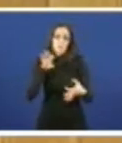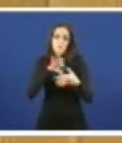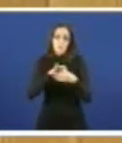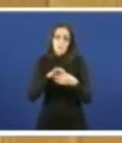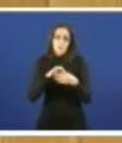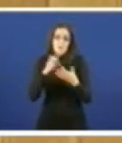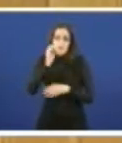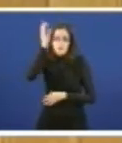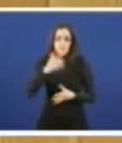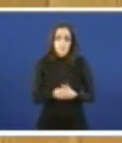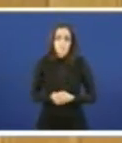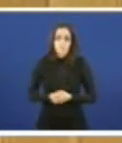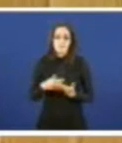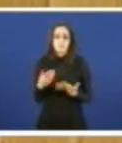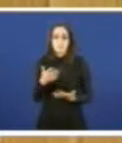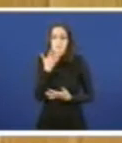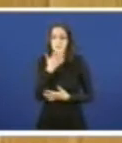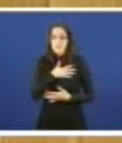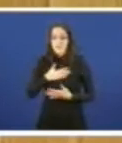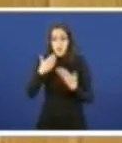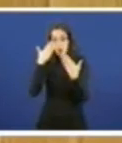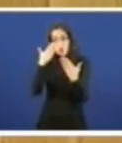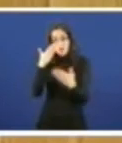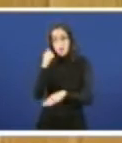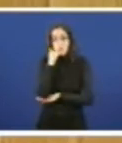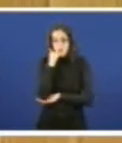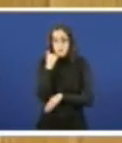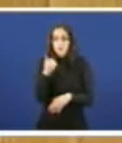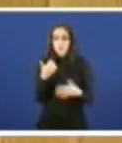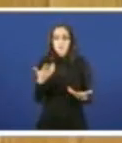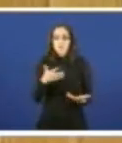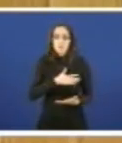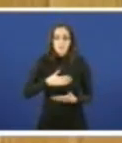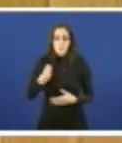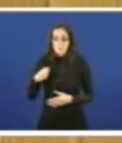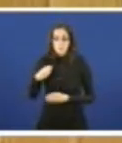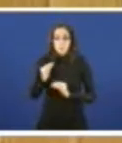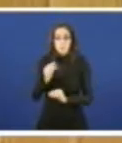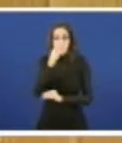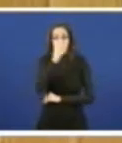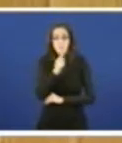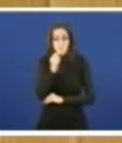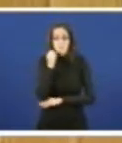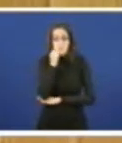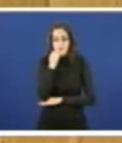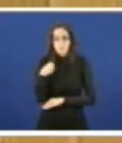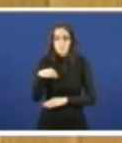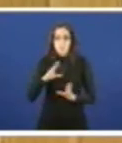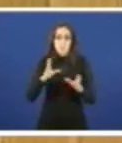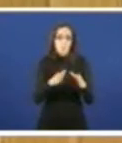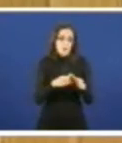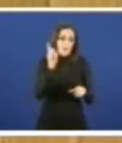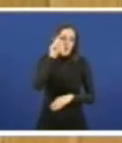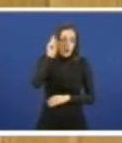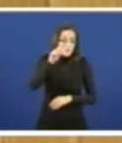Si o que se pretende é honrar a Rosalía, si o que se pretende é que a figura de Rosalía na comunidade educativa